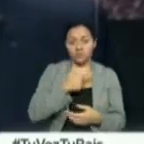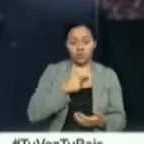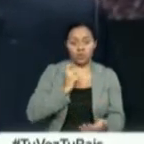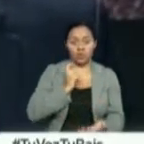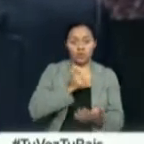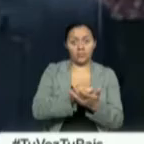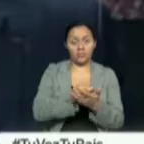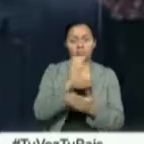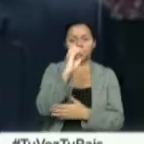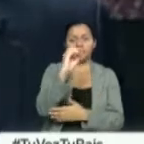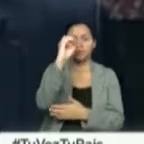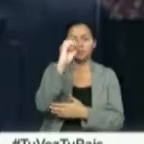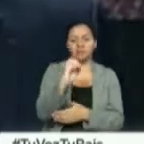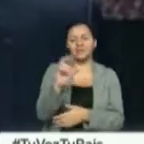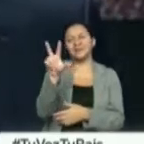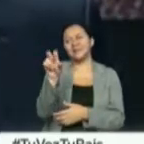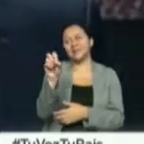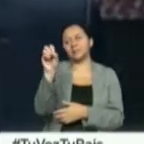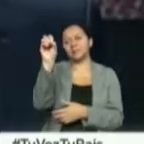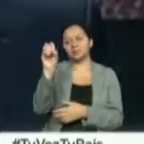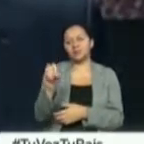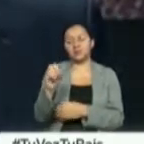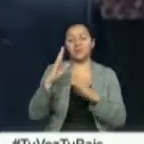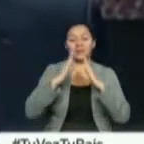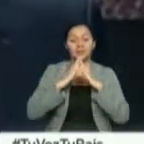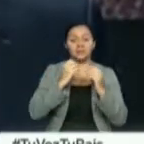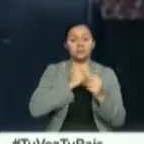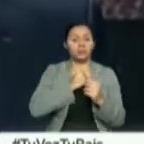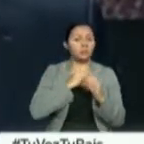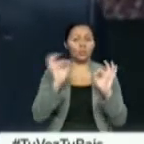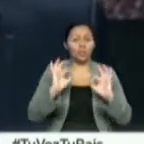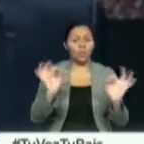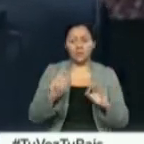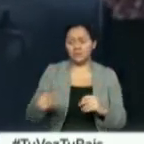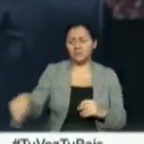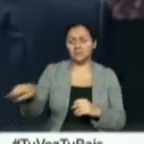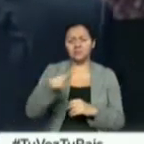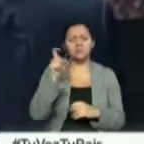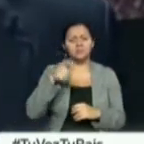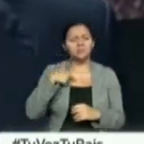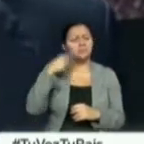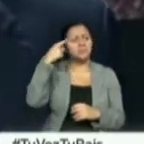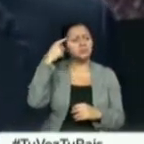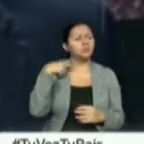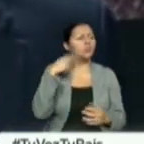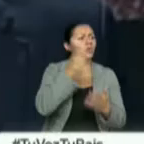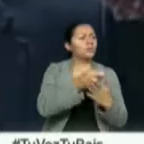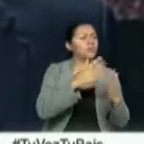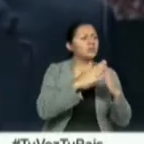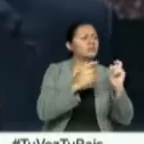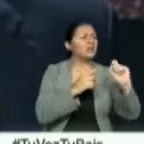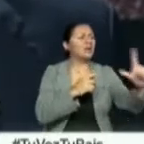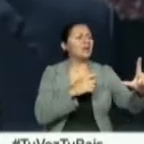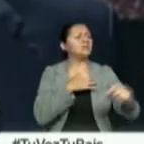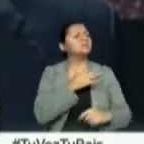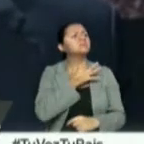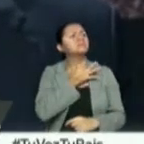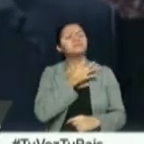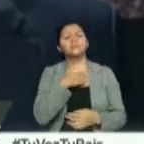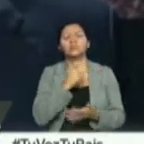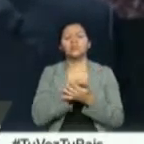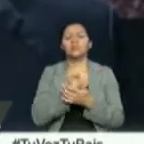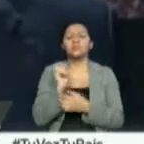porcentaje es el 30 por ciento que no tiene vivienda propia hoy día también está pensando en adquirir un bien y un bien que no